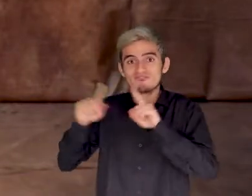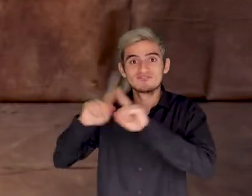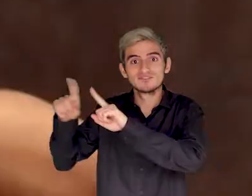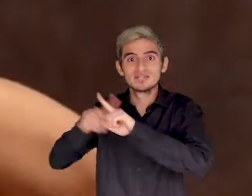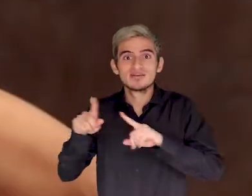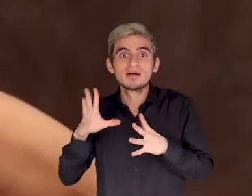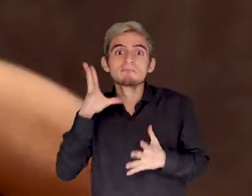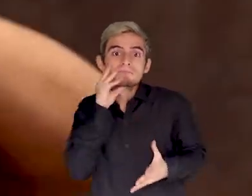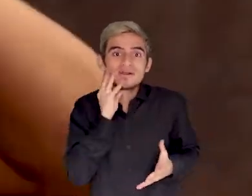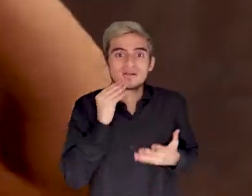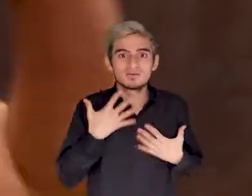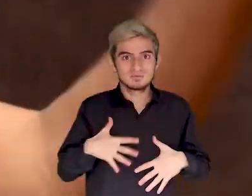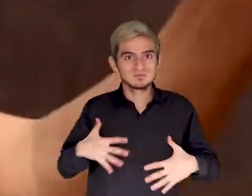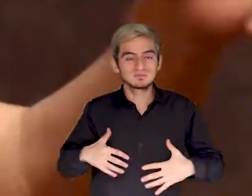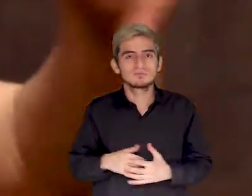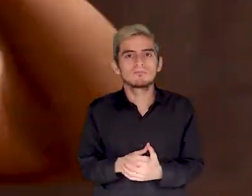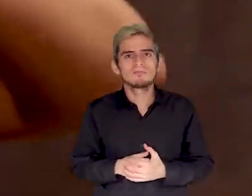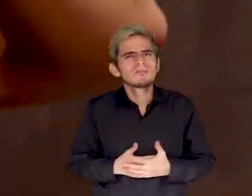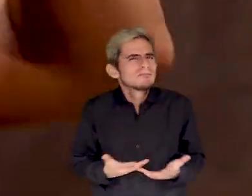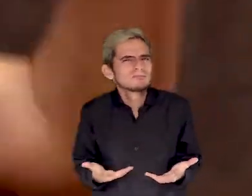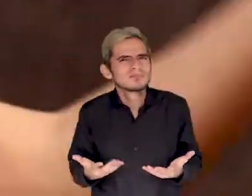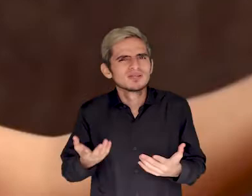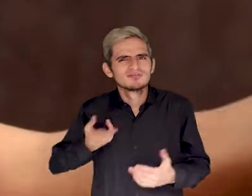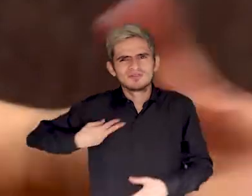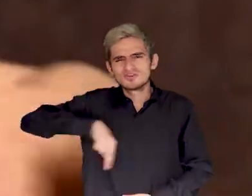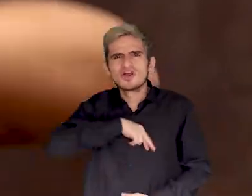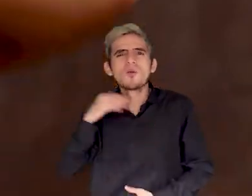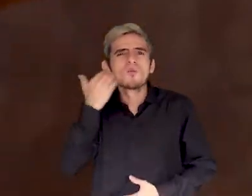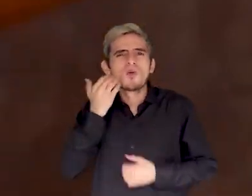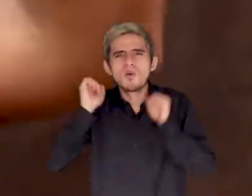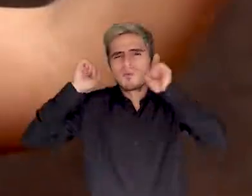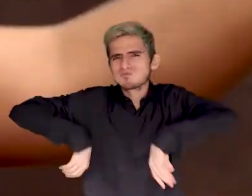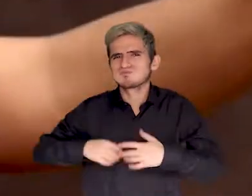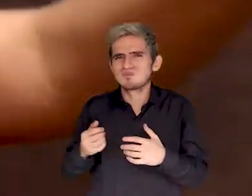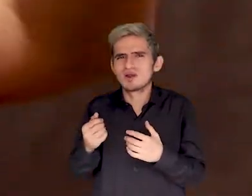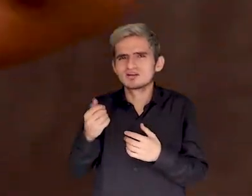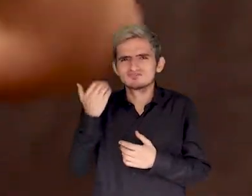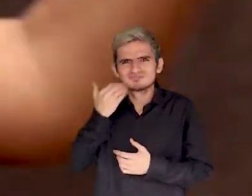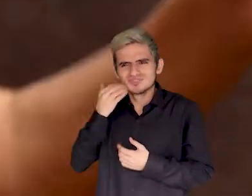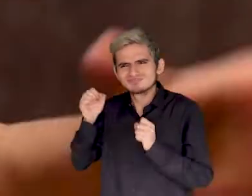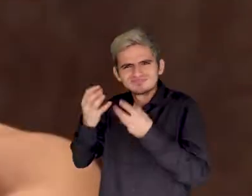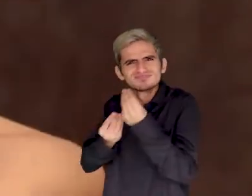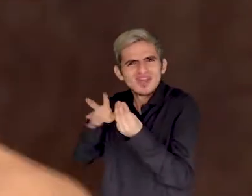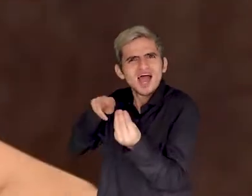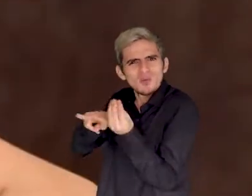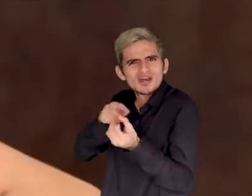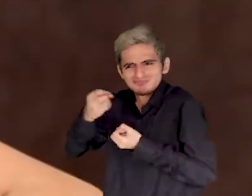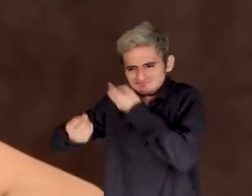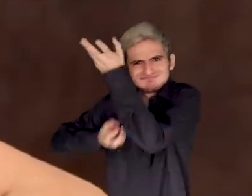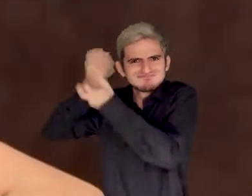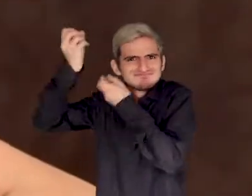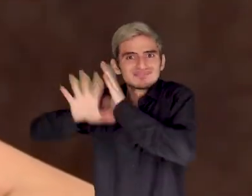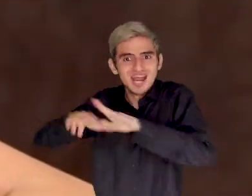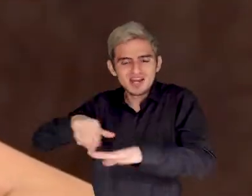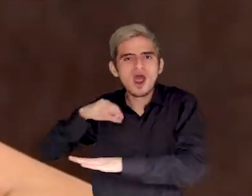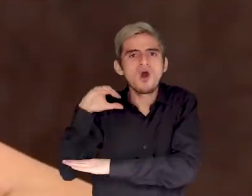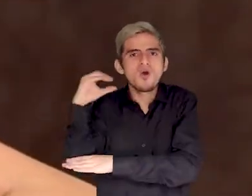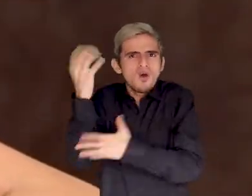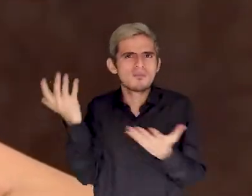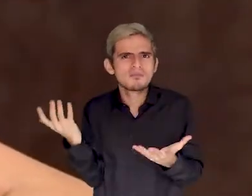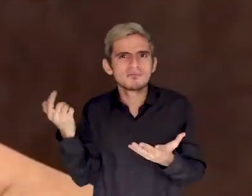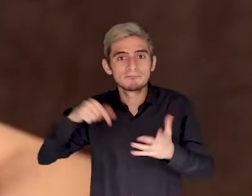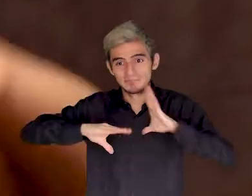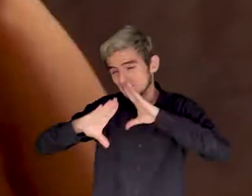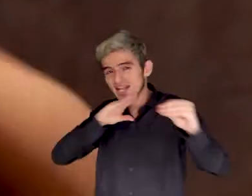orillas, que nosotras las mujeres, pero además todos los realizadores y realizadoras en este país,